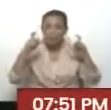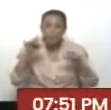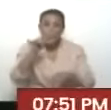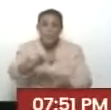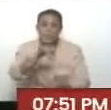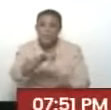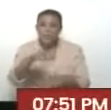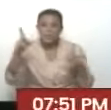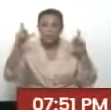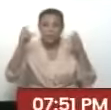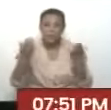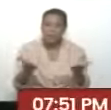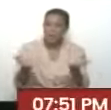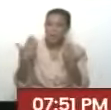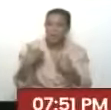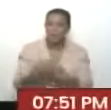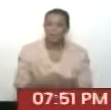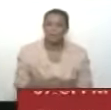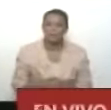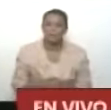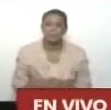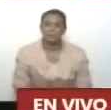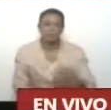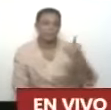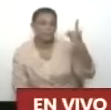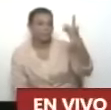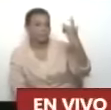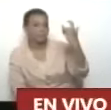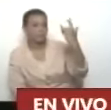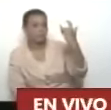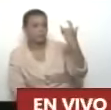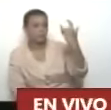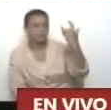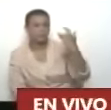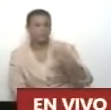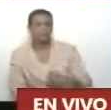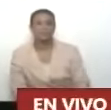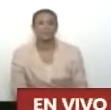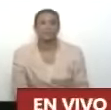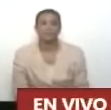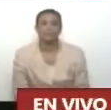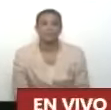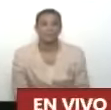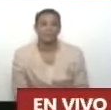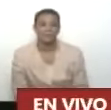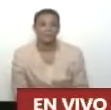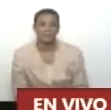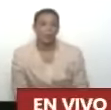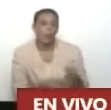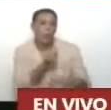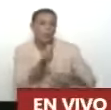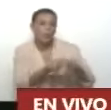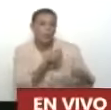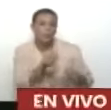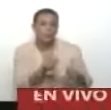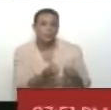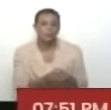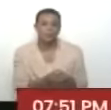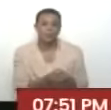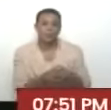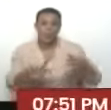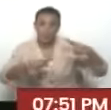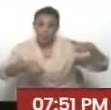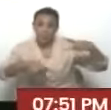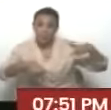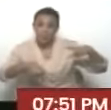dale. Vamos a ver, aquí, cómo nos las tomamos. Dolores, ¿vas a transmitir por TikTok?